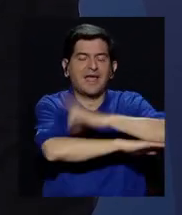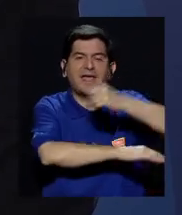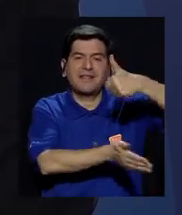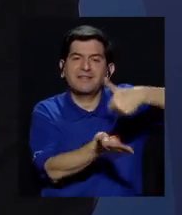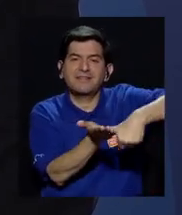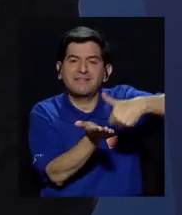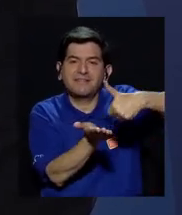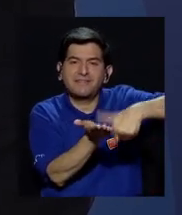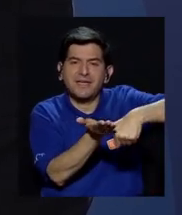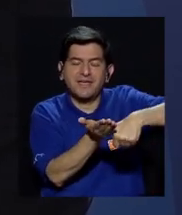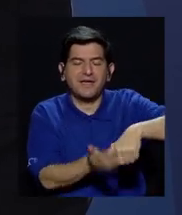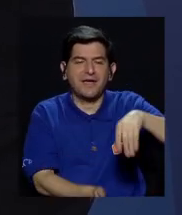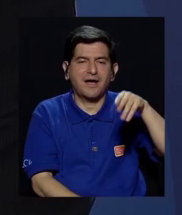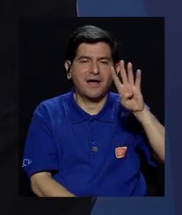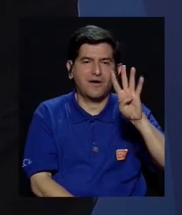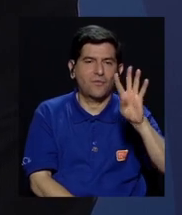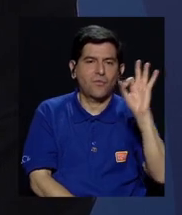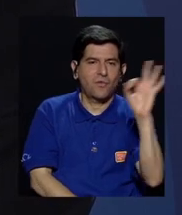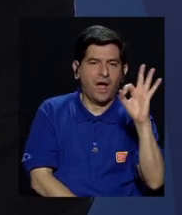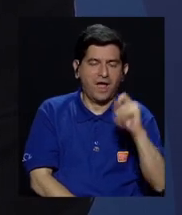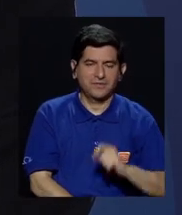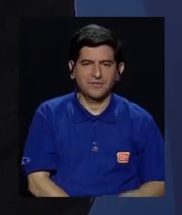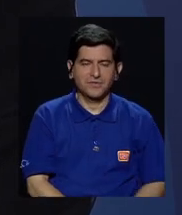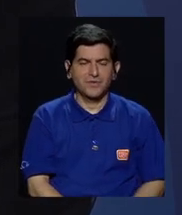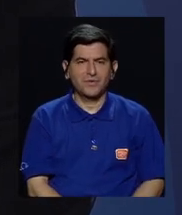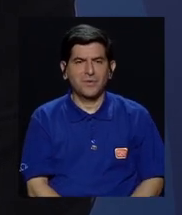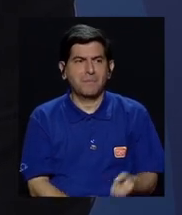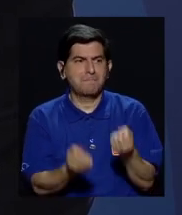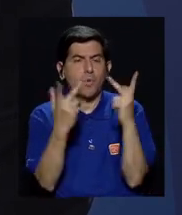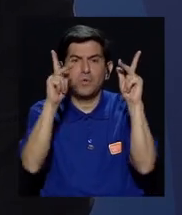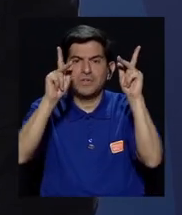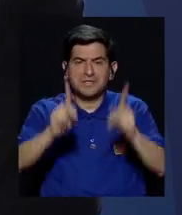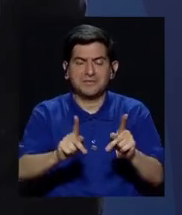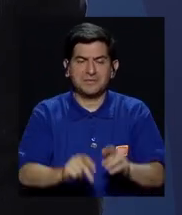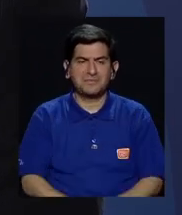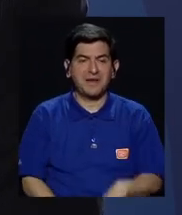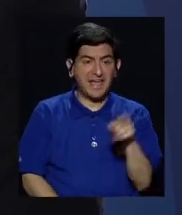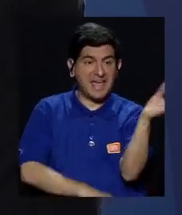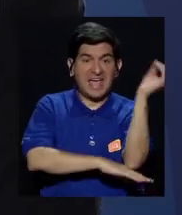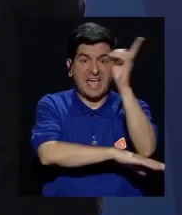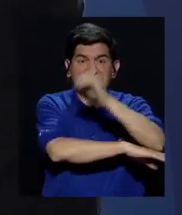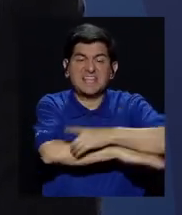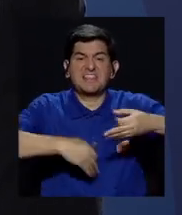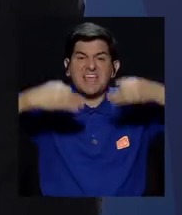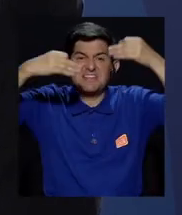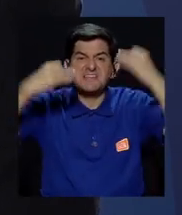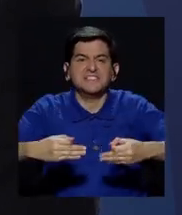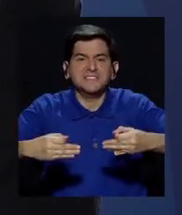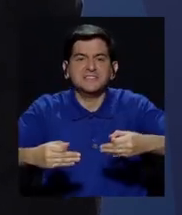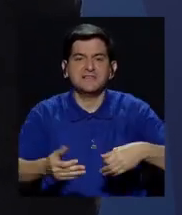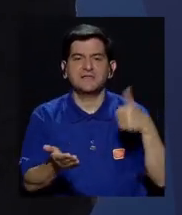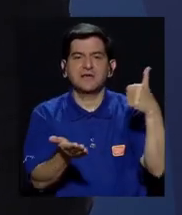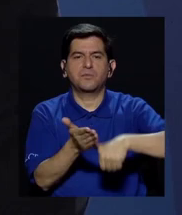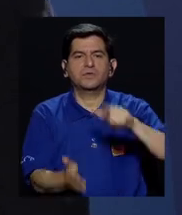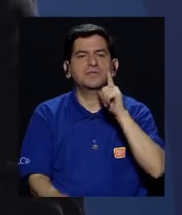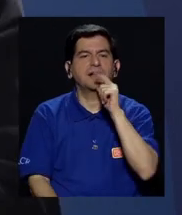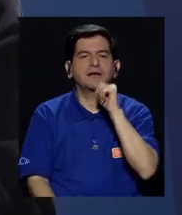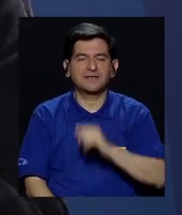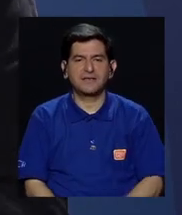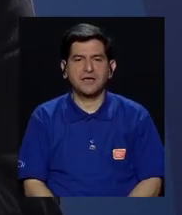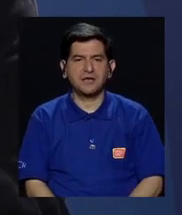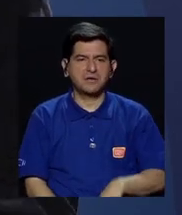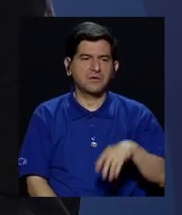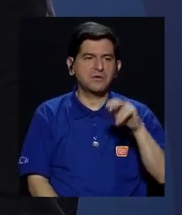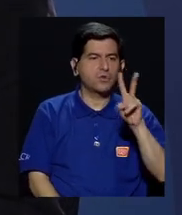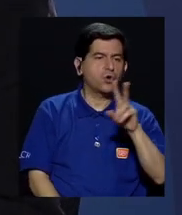de las elecciones el 4 de febrero con una gran cantidad de gente que hasta ese día va a decidir por quién va a votar que va a